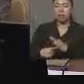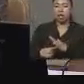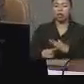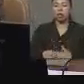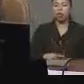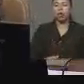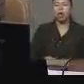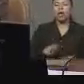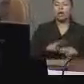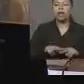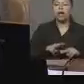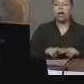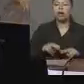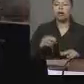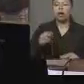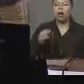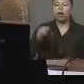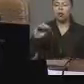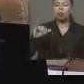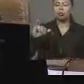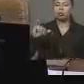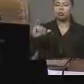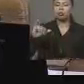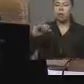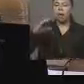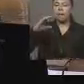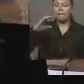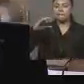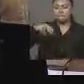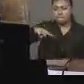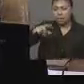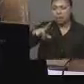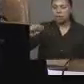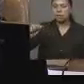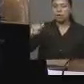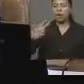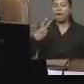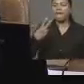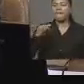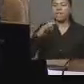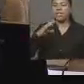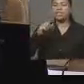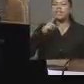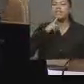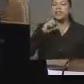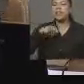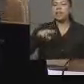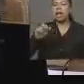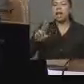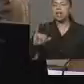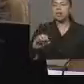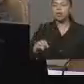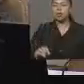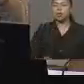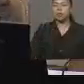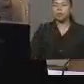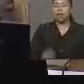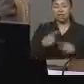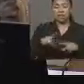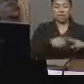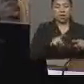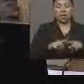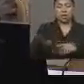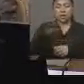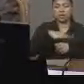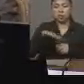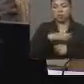hubiera una beca Juan Gómez Milla, una beca Bicentenario, en fin, distintas becas para distintas situaciones.